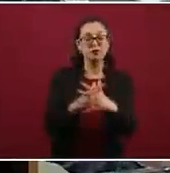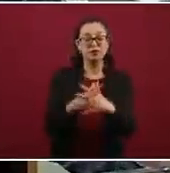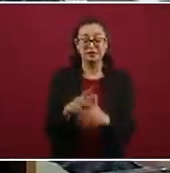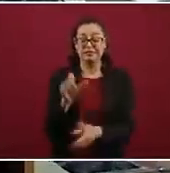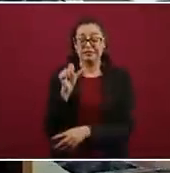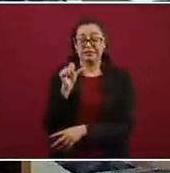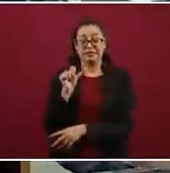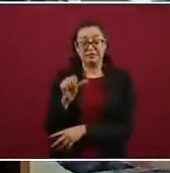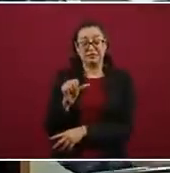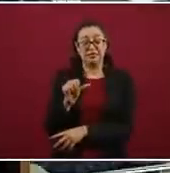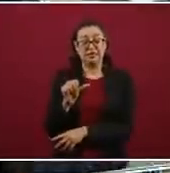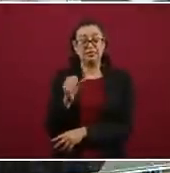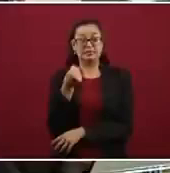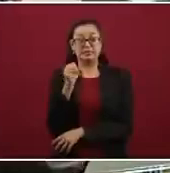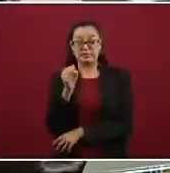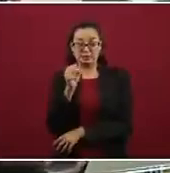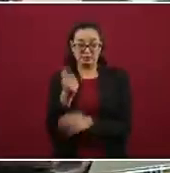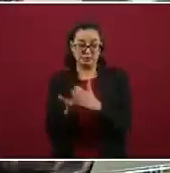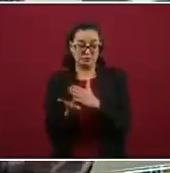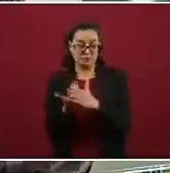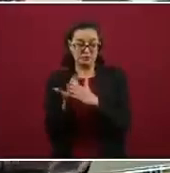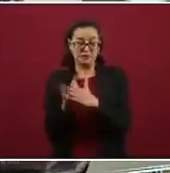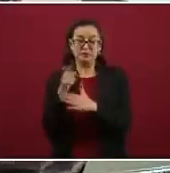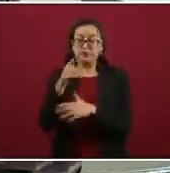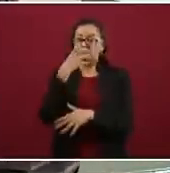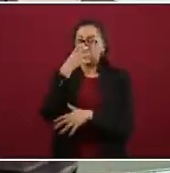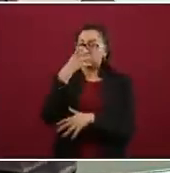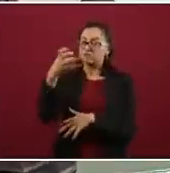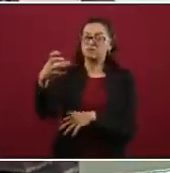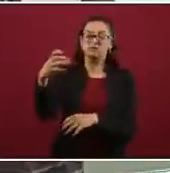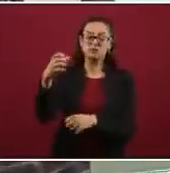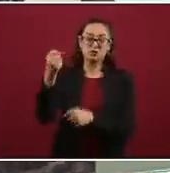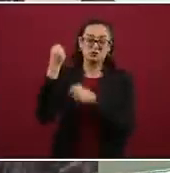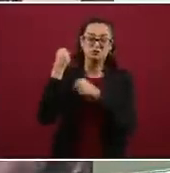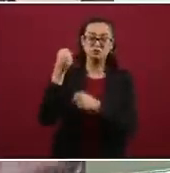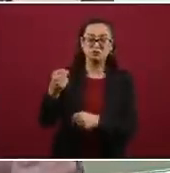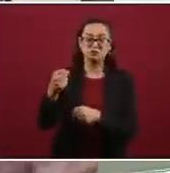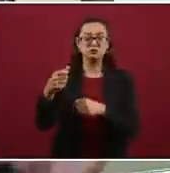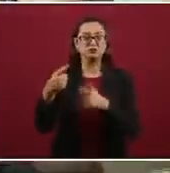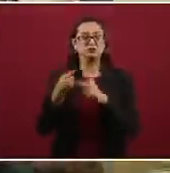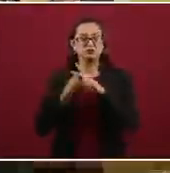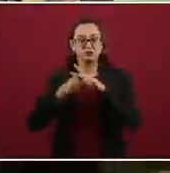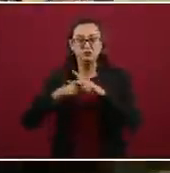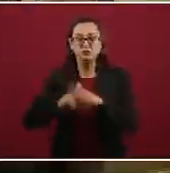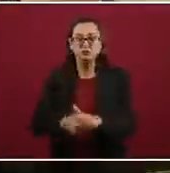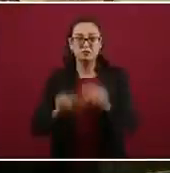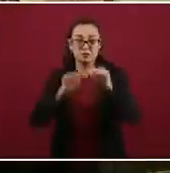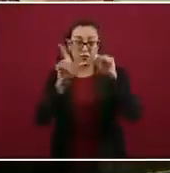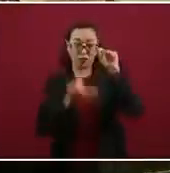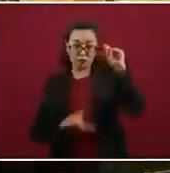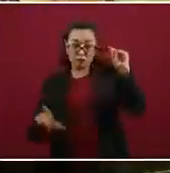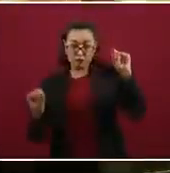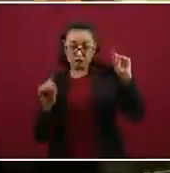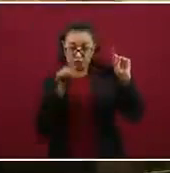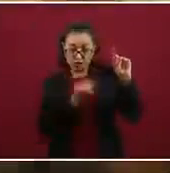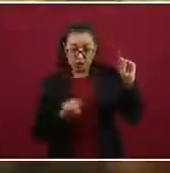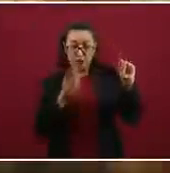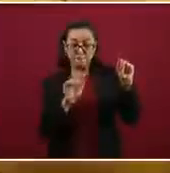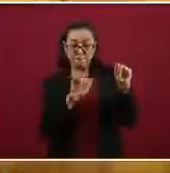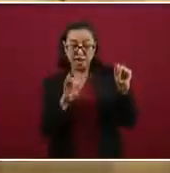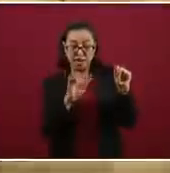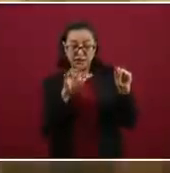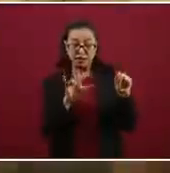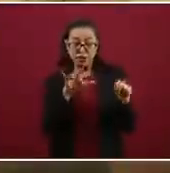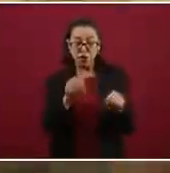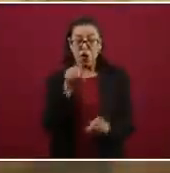16 de septiembre, inicia una marcha por partes centrales del Bajío, que era la capital mundial